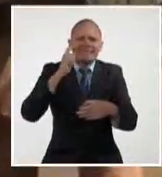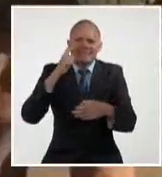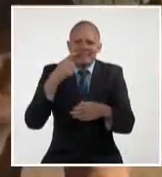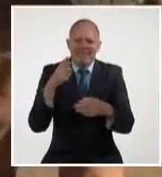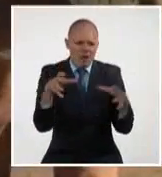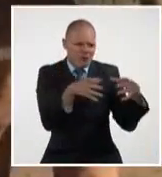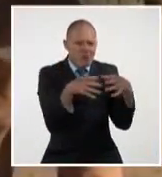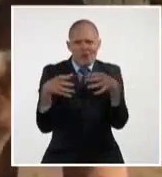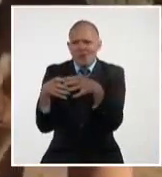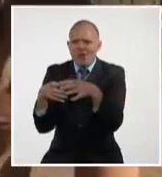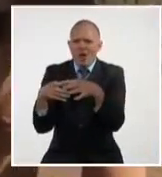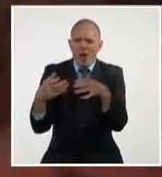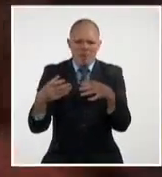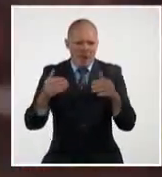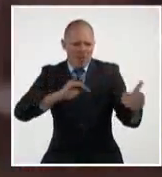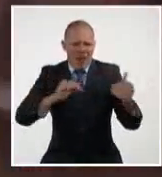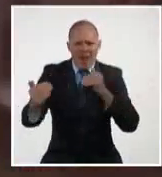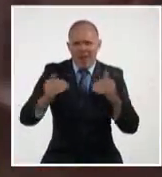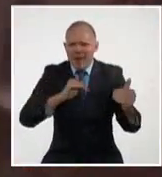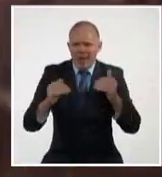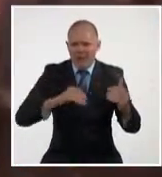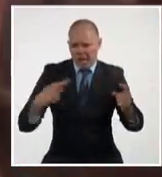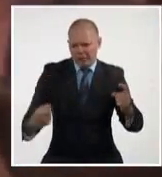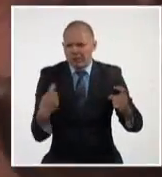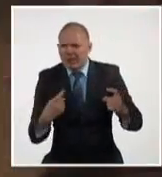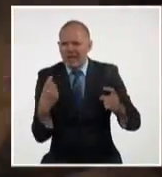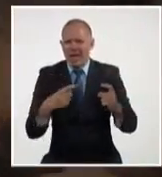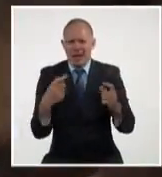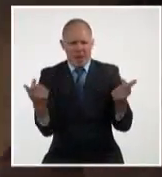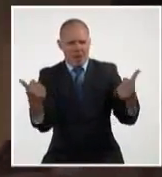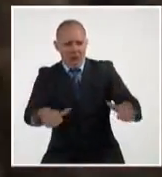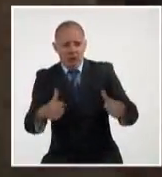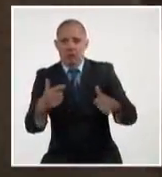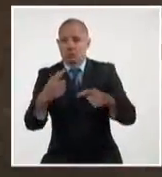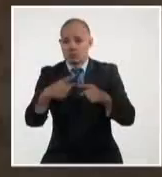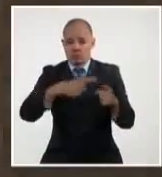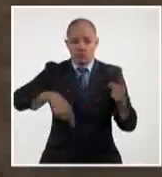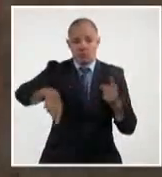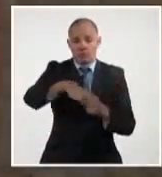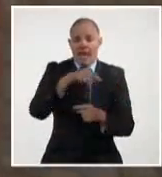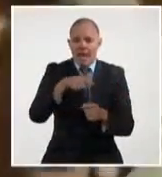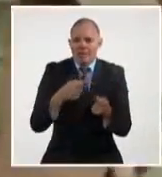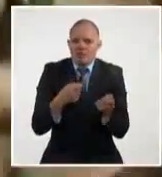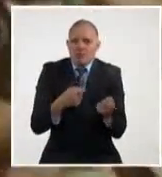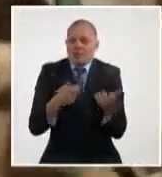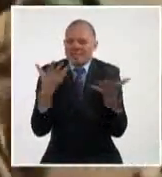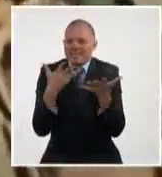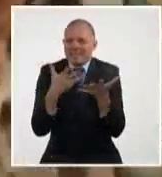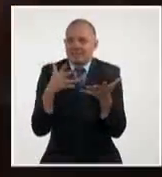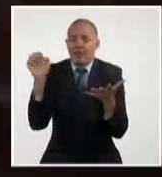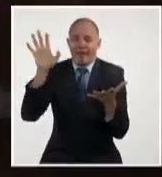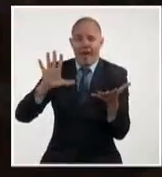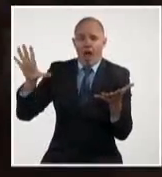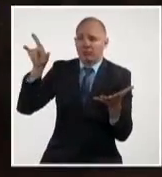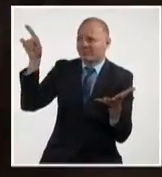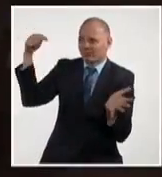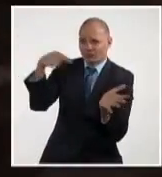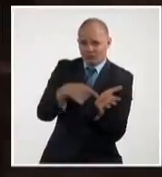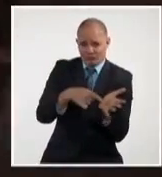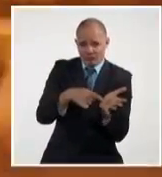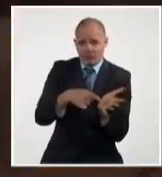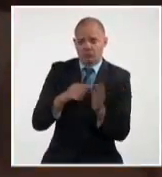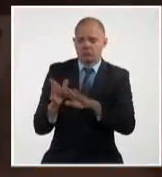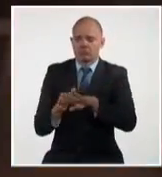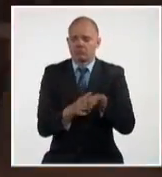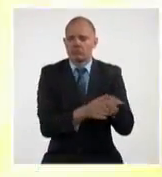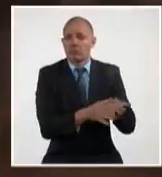son frecuentemente instigadas por intereses particulares y participantes externos. A toda